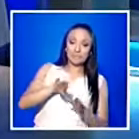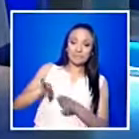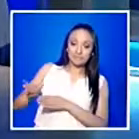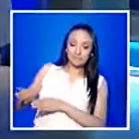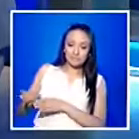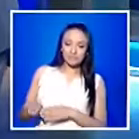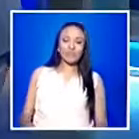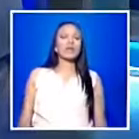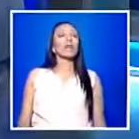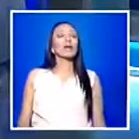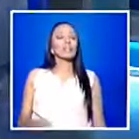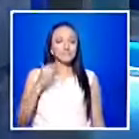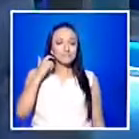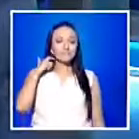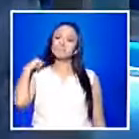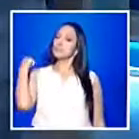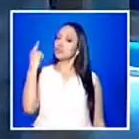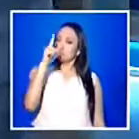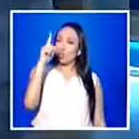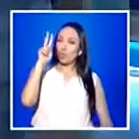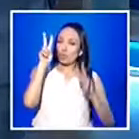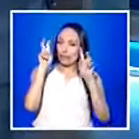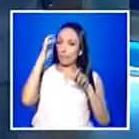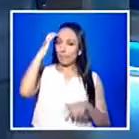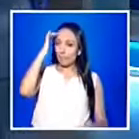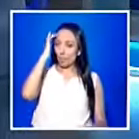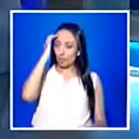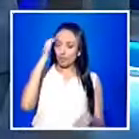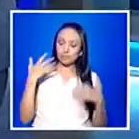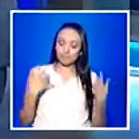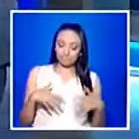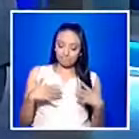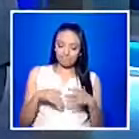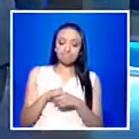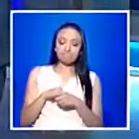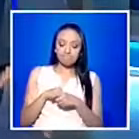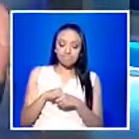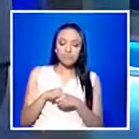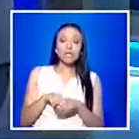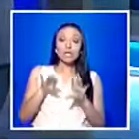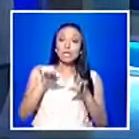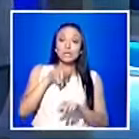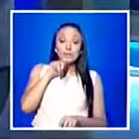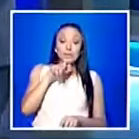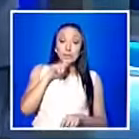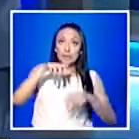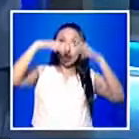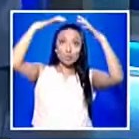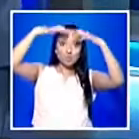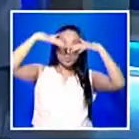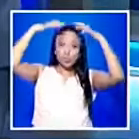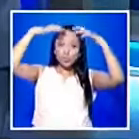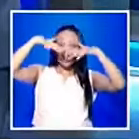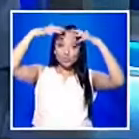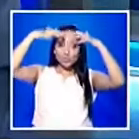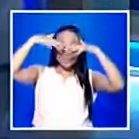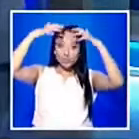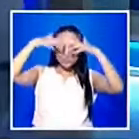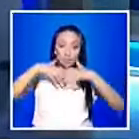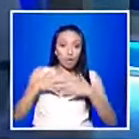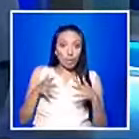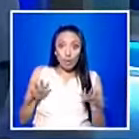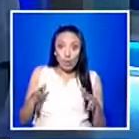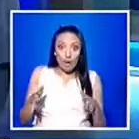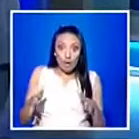un tema que preocupa mucho, principalmente en las zonas rurales del país, porque la falta de lluvias en el campo en esta